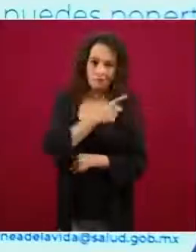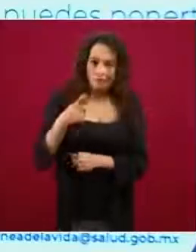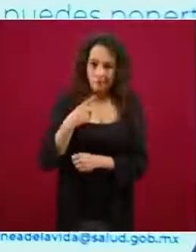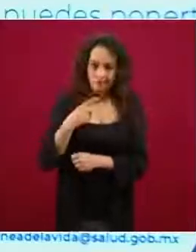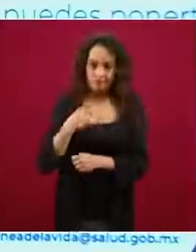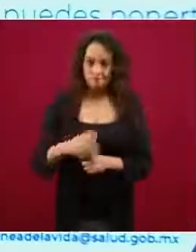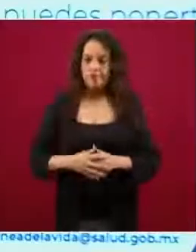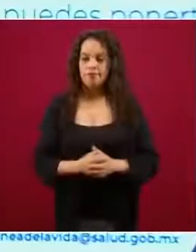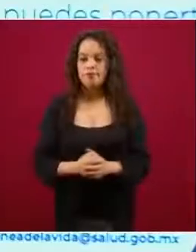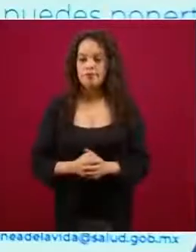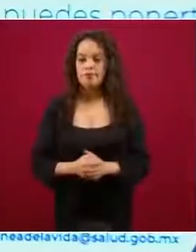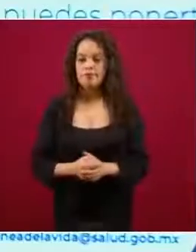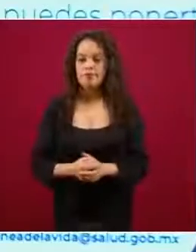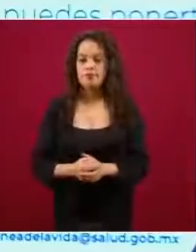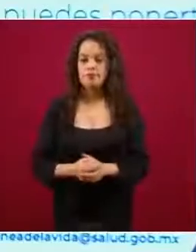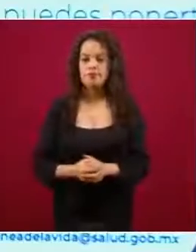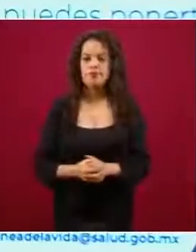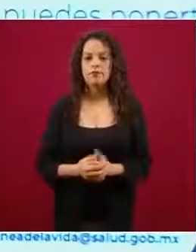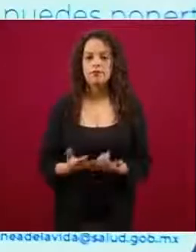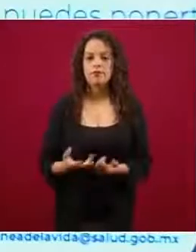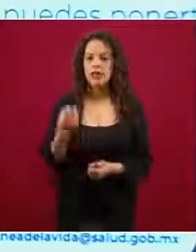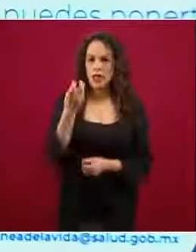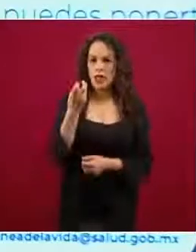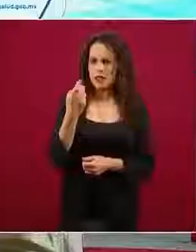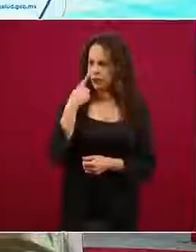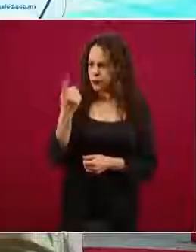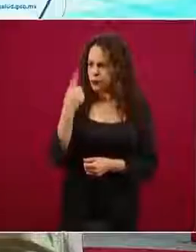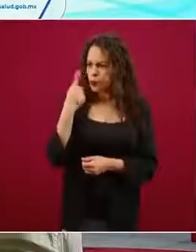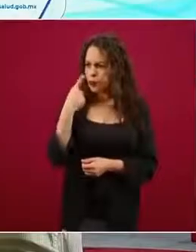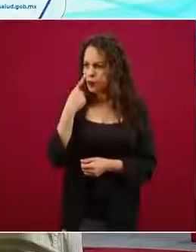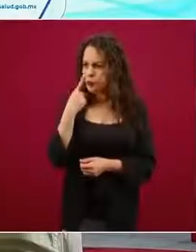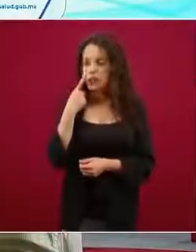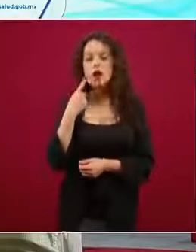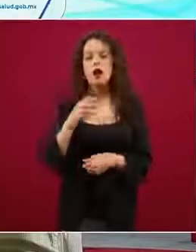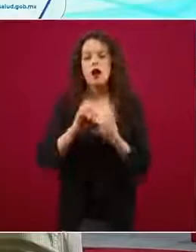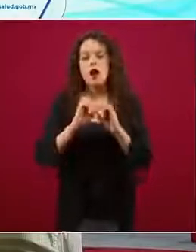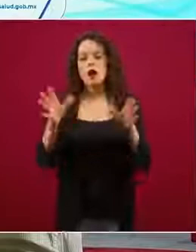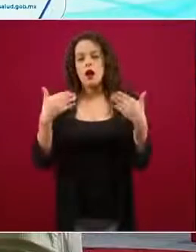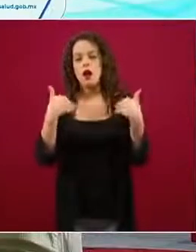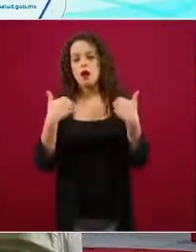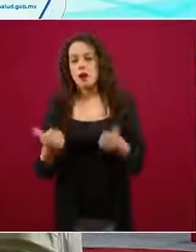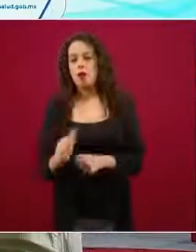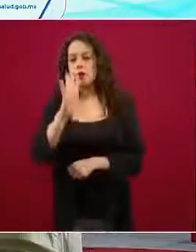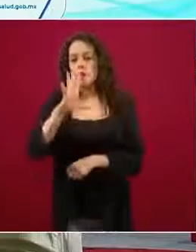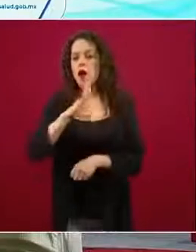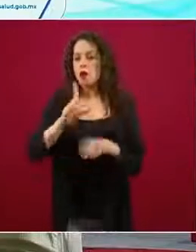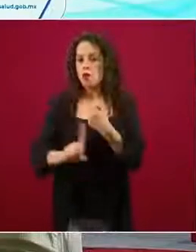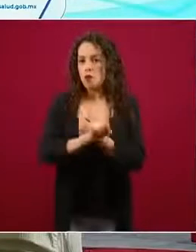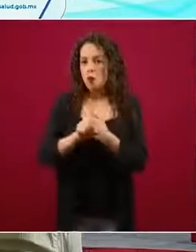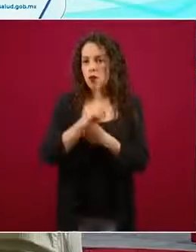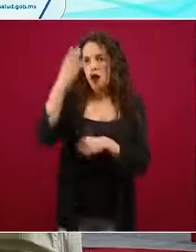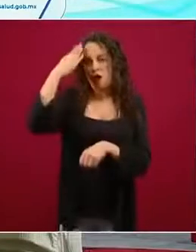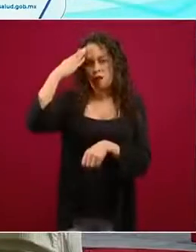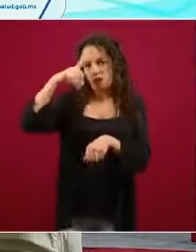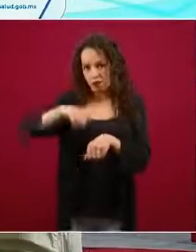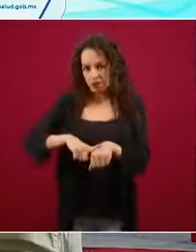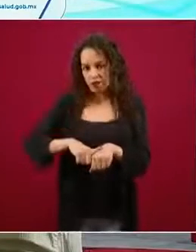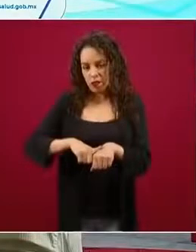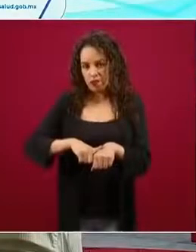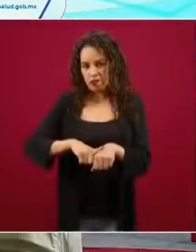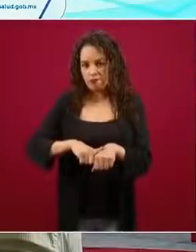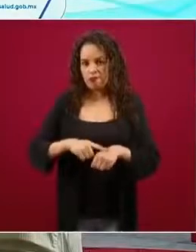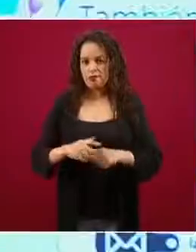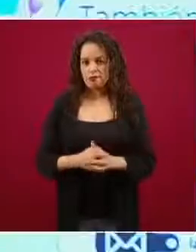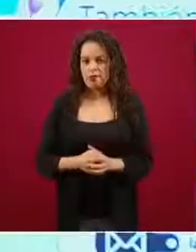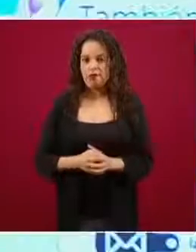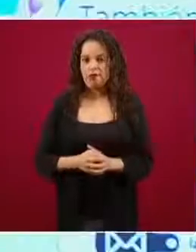hablando de algún problema de salud mental. Recordemos que aquellas personas que ya tienen un trastorno por dependencia, en casi